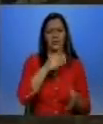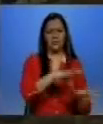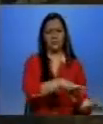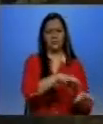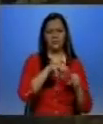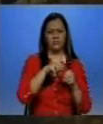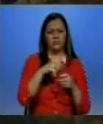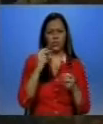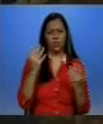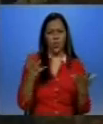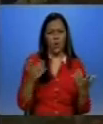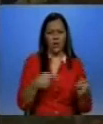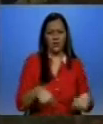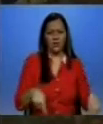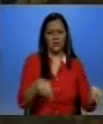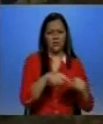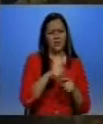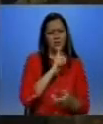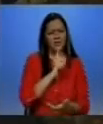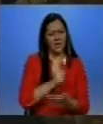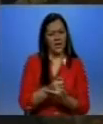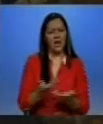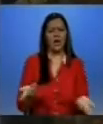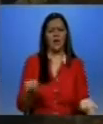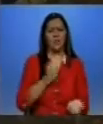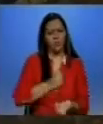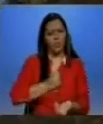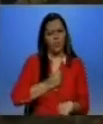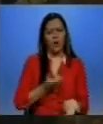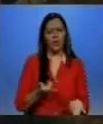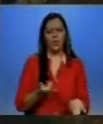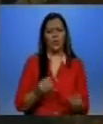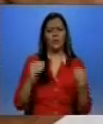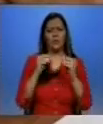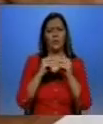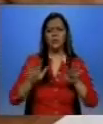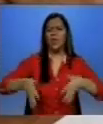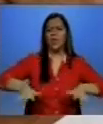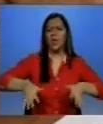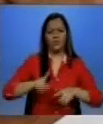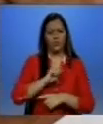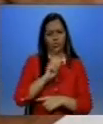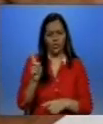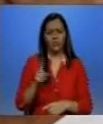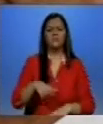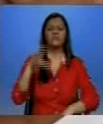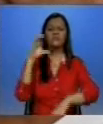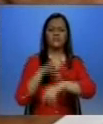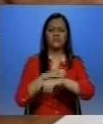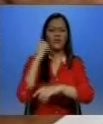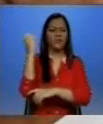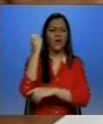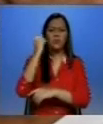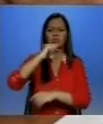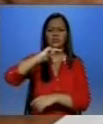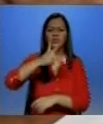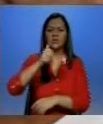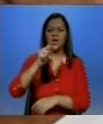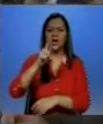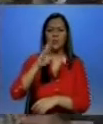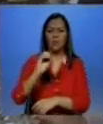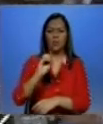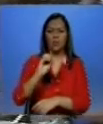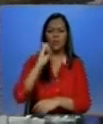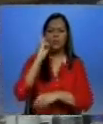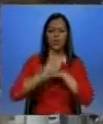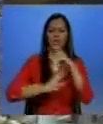que ya no existen. Seamos realistas, compañeros, no vivamos en el limbo. Captura del Chapo Guzmán y situación del narcotráfico a nivel mundial.